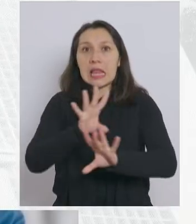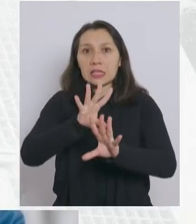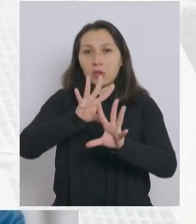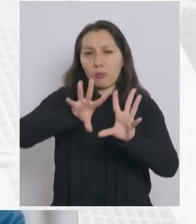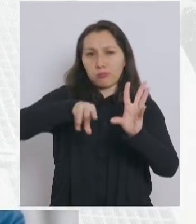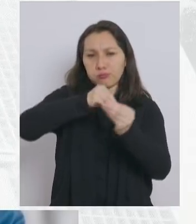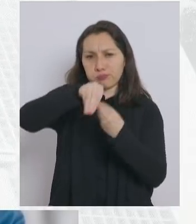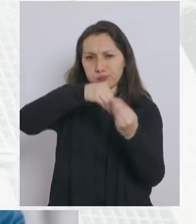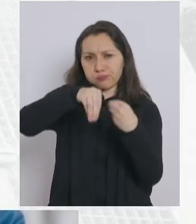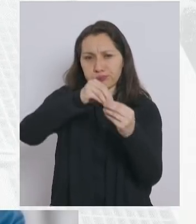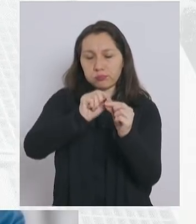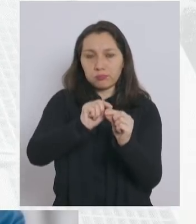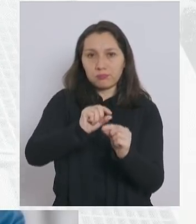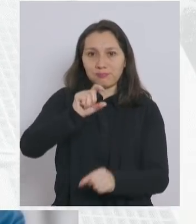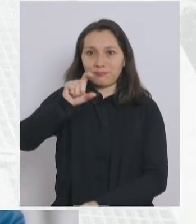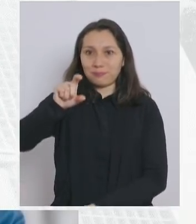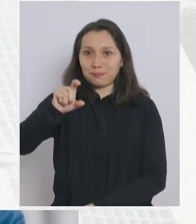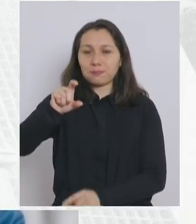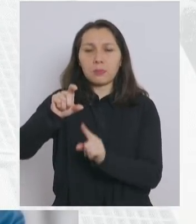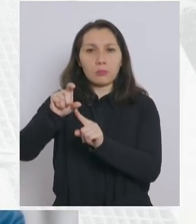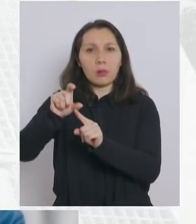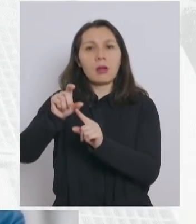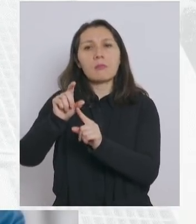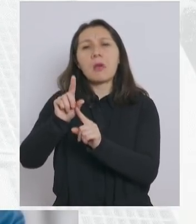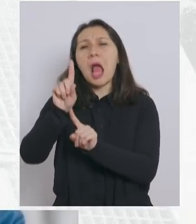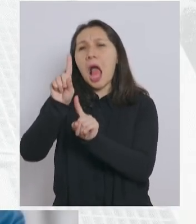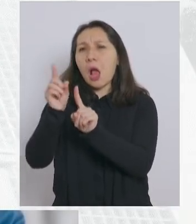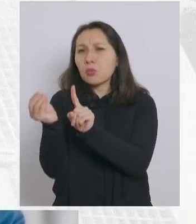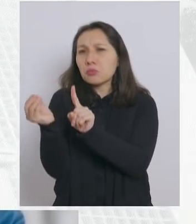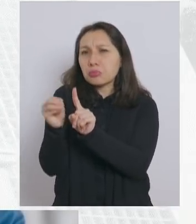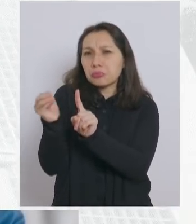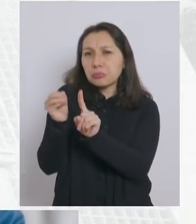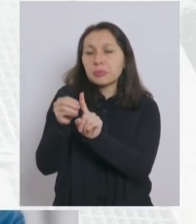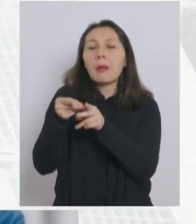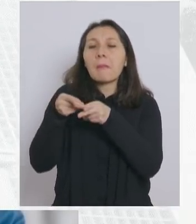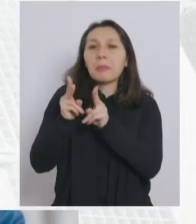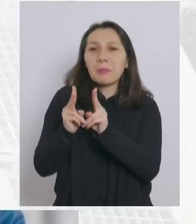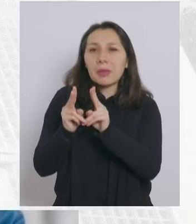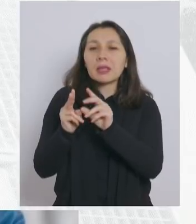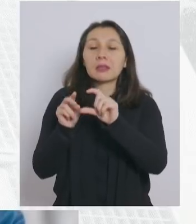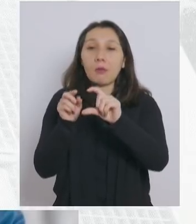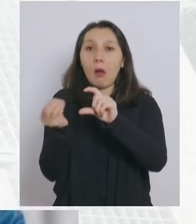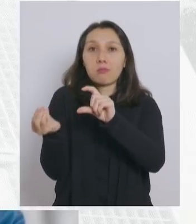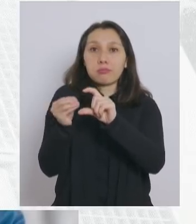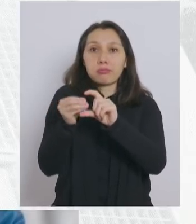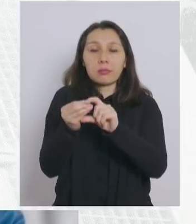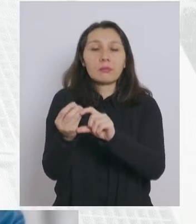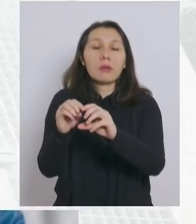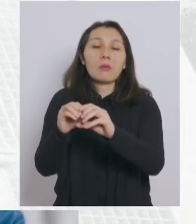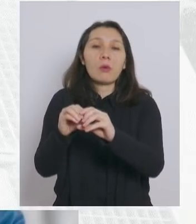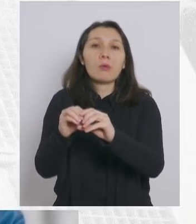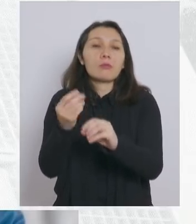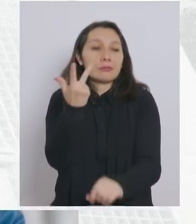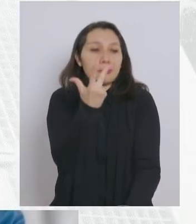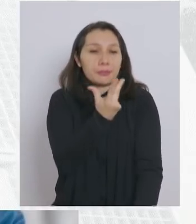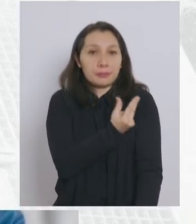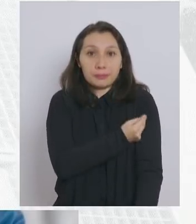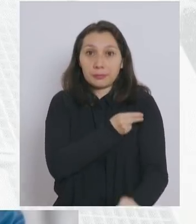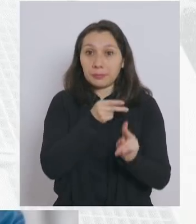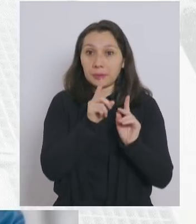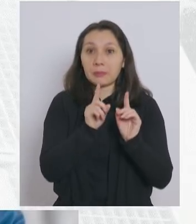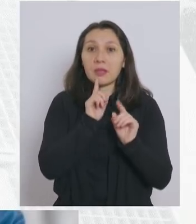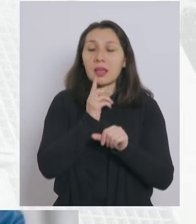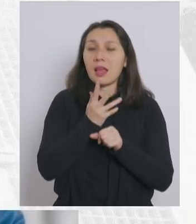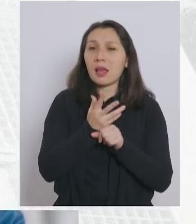completa en el vial, o sea, el principio activo más algunos excipientes que van a permitir que la vacuna llegue al sitio de acción,